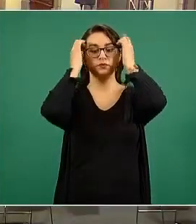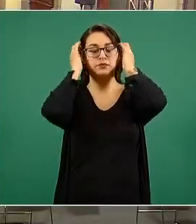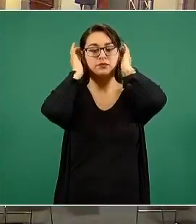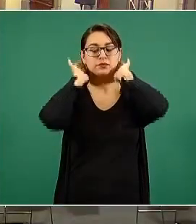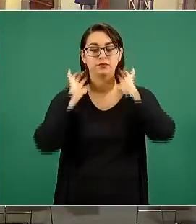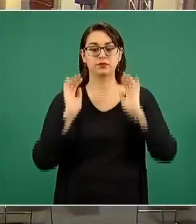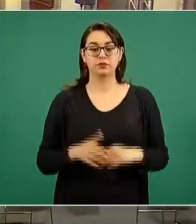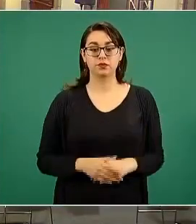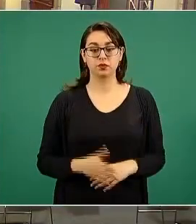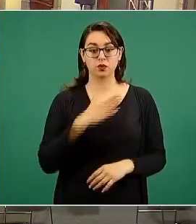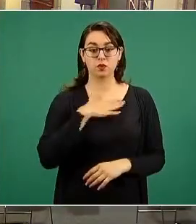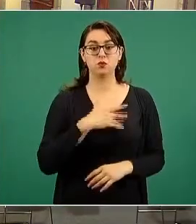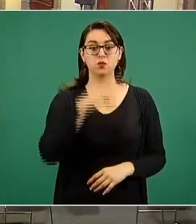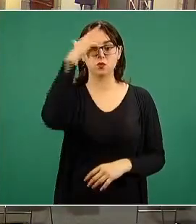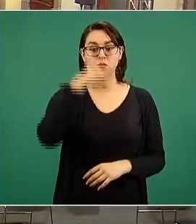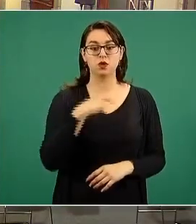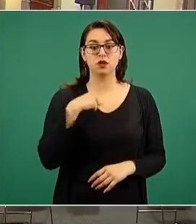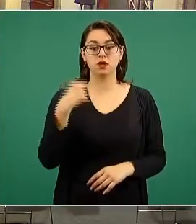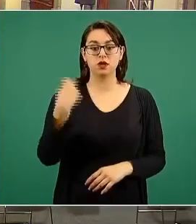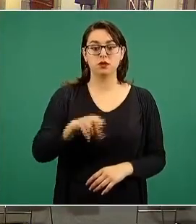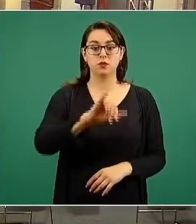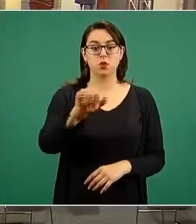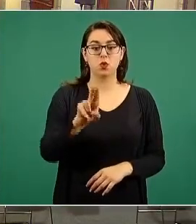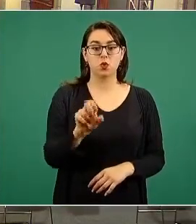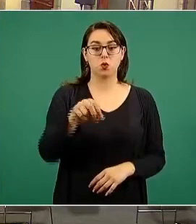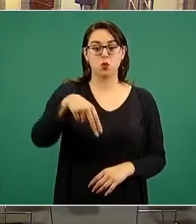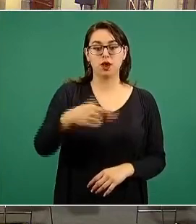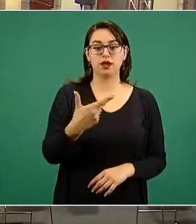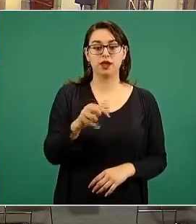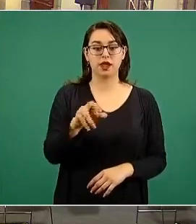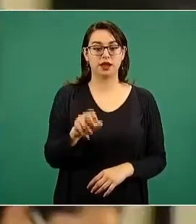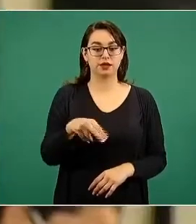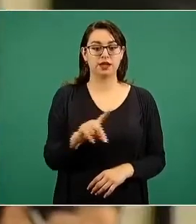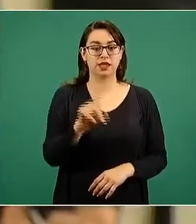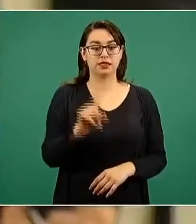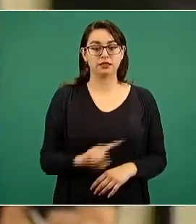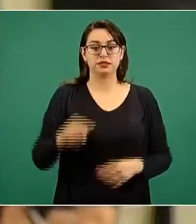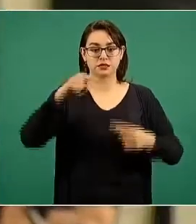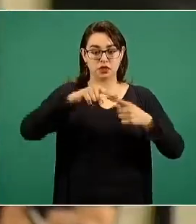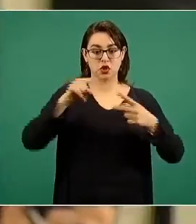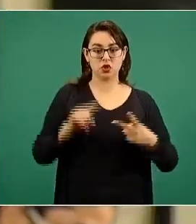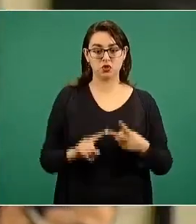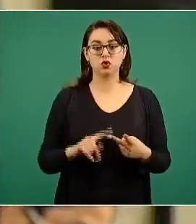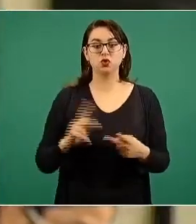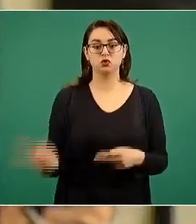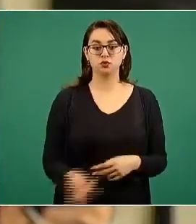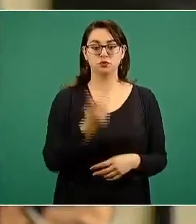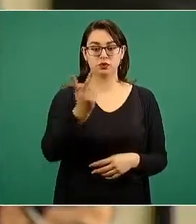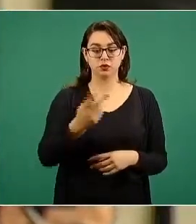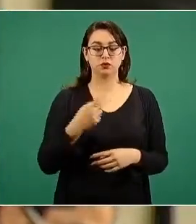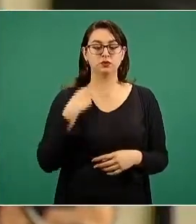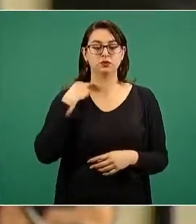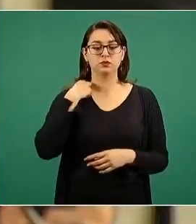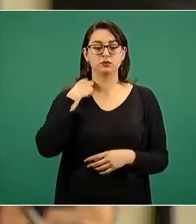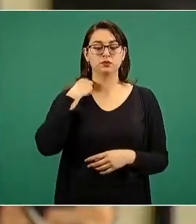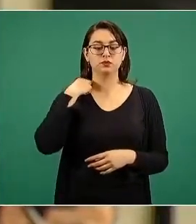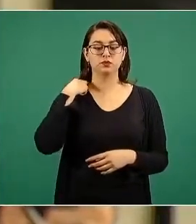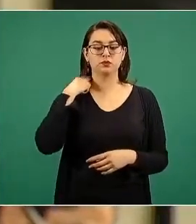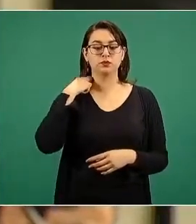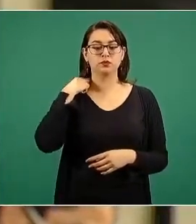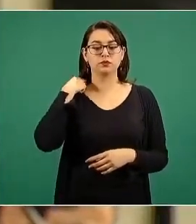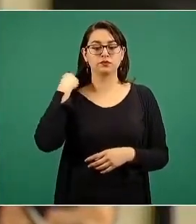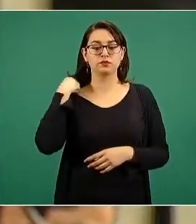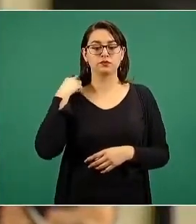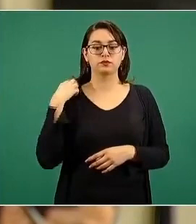Gracias. Buenas noches. Juan Hernández, del periódico Hasta, del Grupo Cantón. Rápidamente, son dos preguntas. La primera, ahorita, ¿cómo